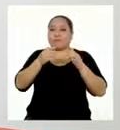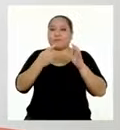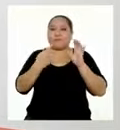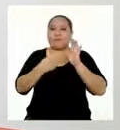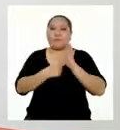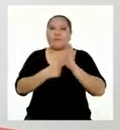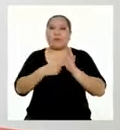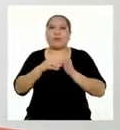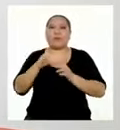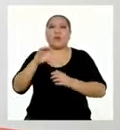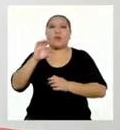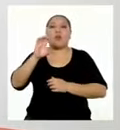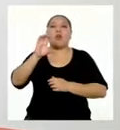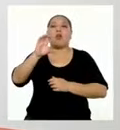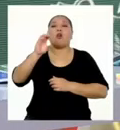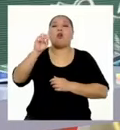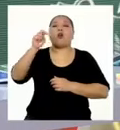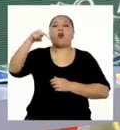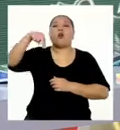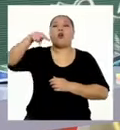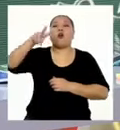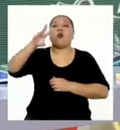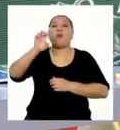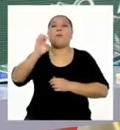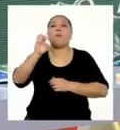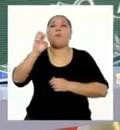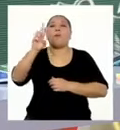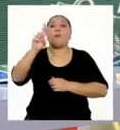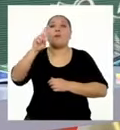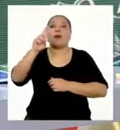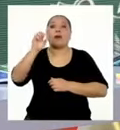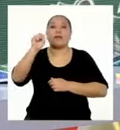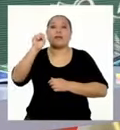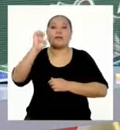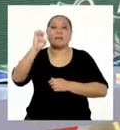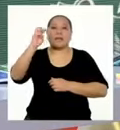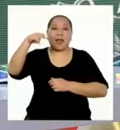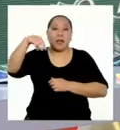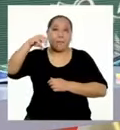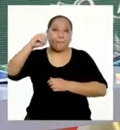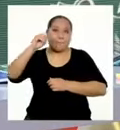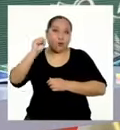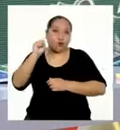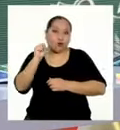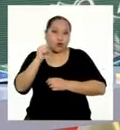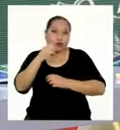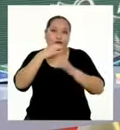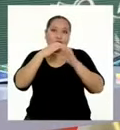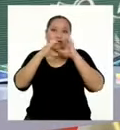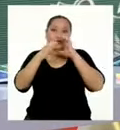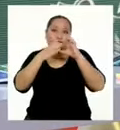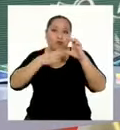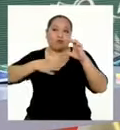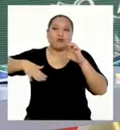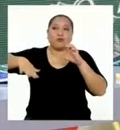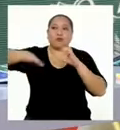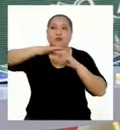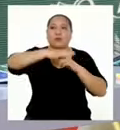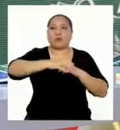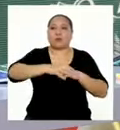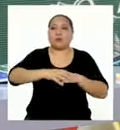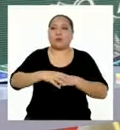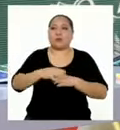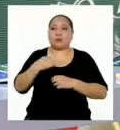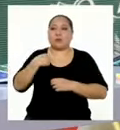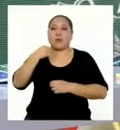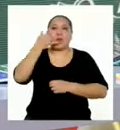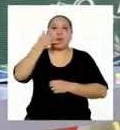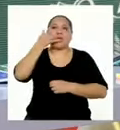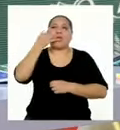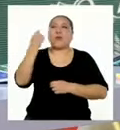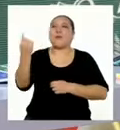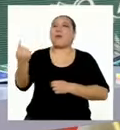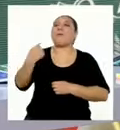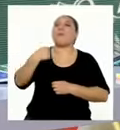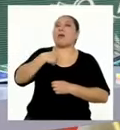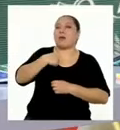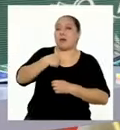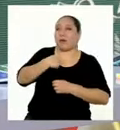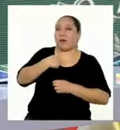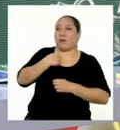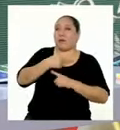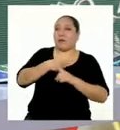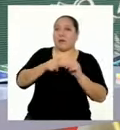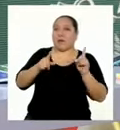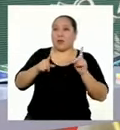así: conversemos. Ya entendí. Por ejemplo, si quiero referirme a mí, diría llámame. Por el contrario, si